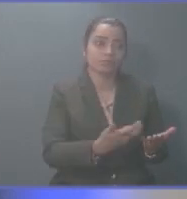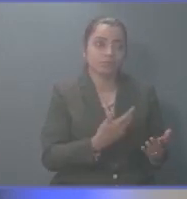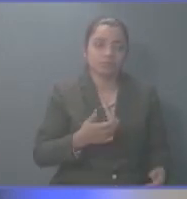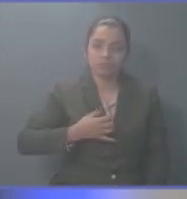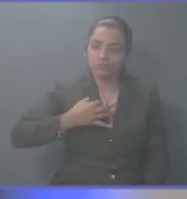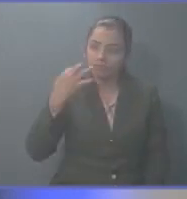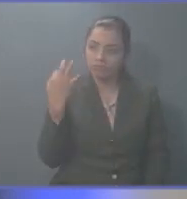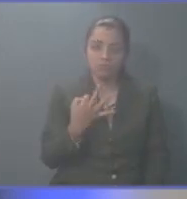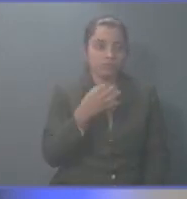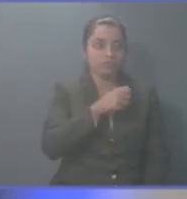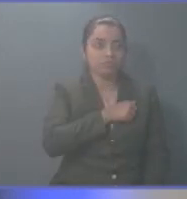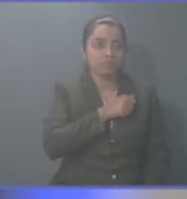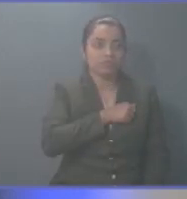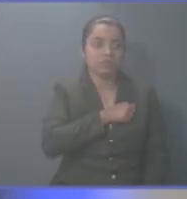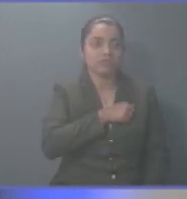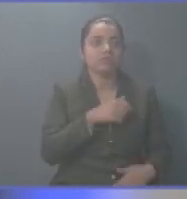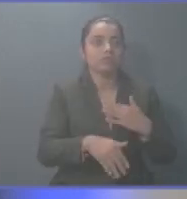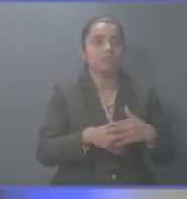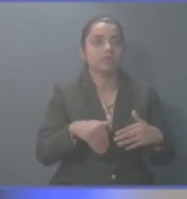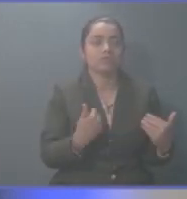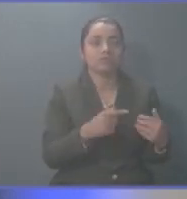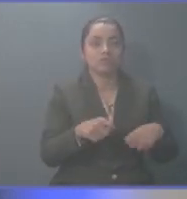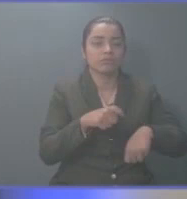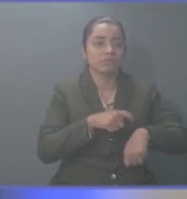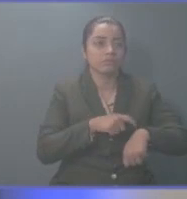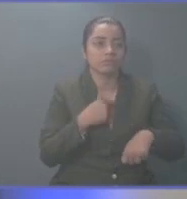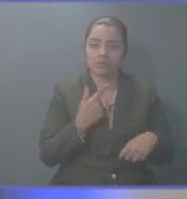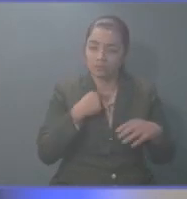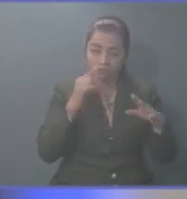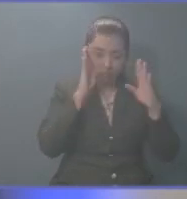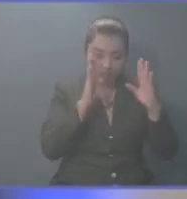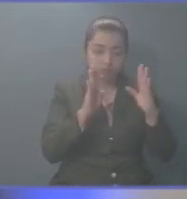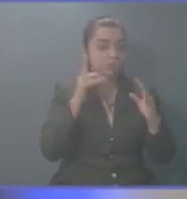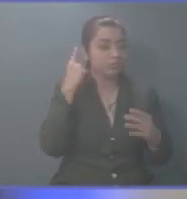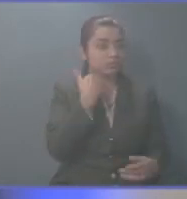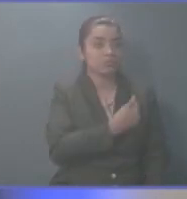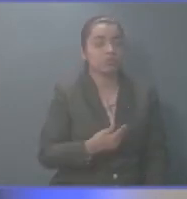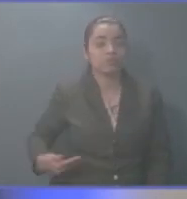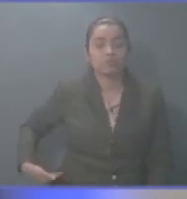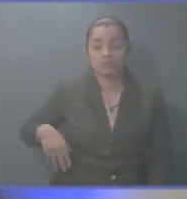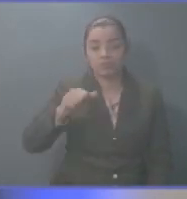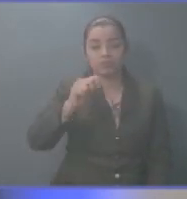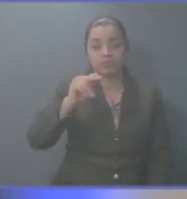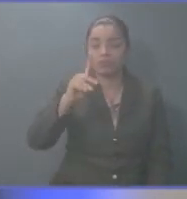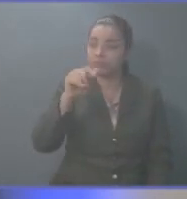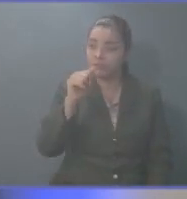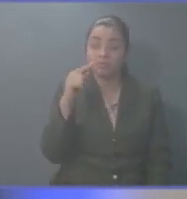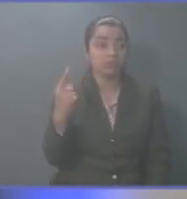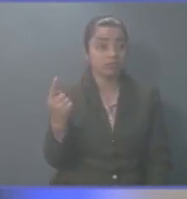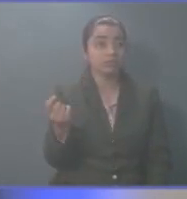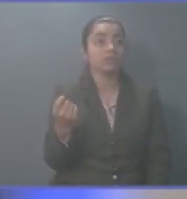que ser muy responsables en este tema, y lo que sí nos llamaba la atención en el tema de la interpelación del presidente de ANDA es que él